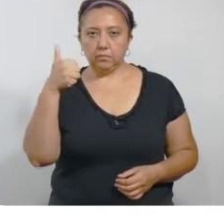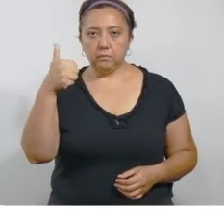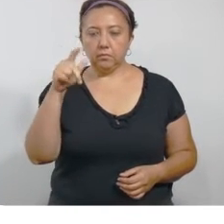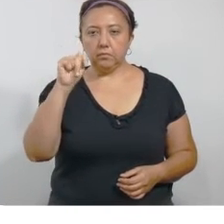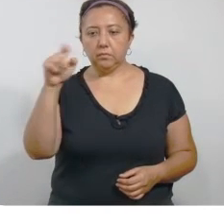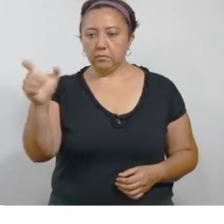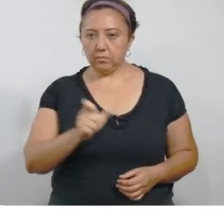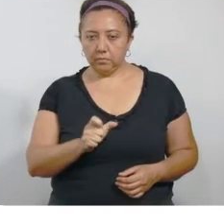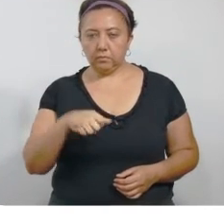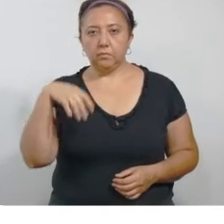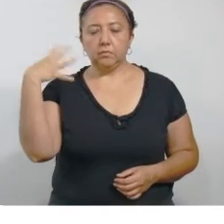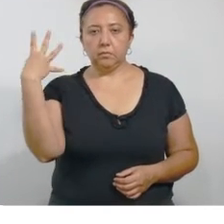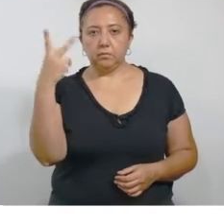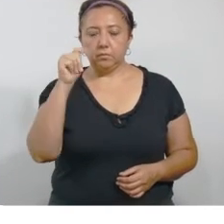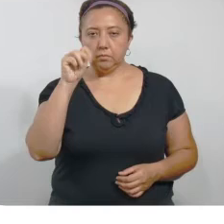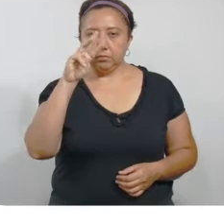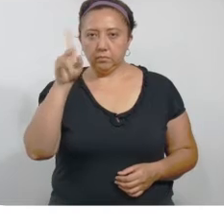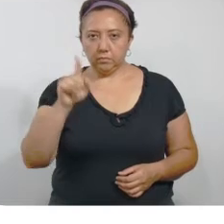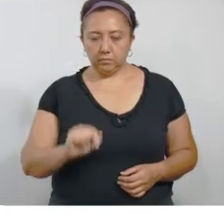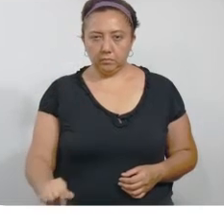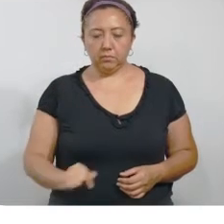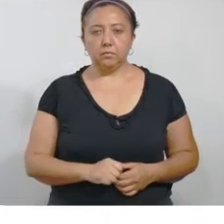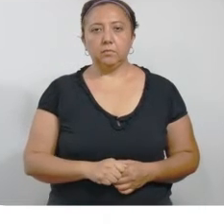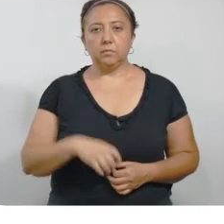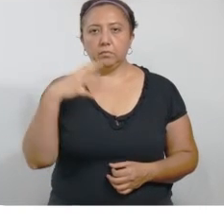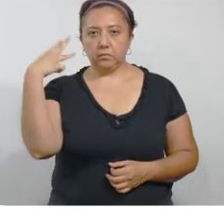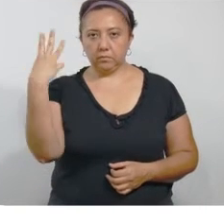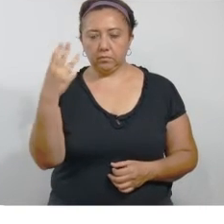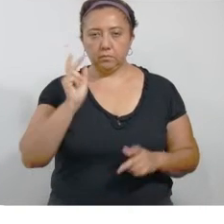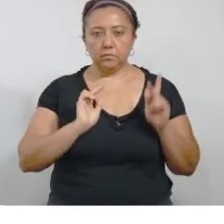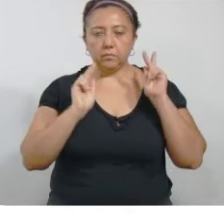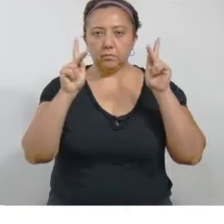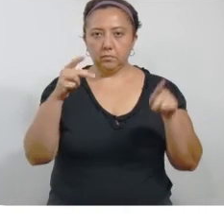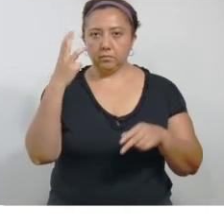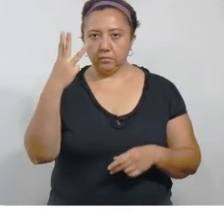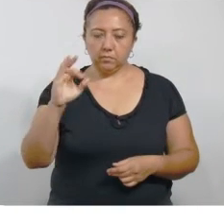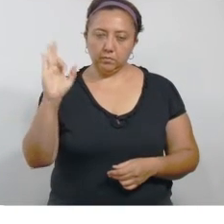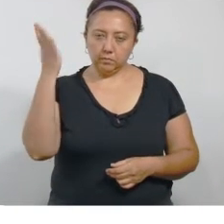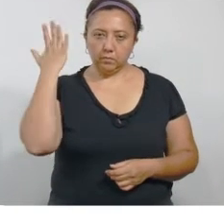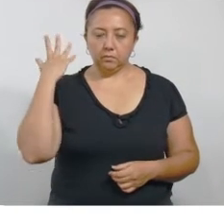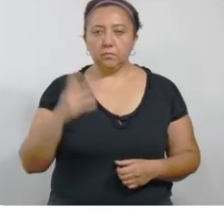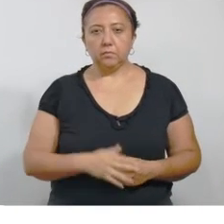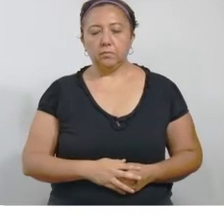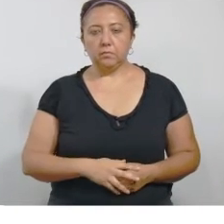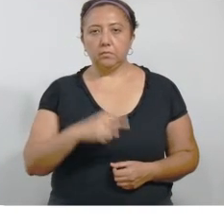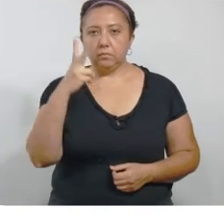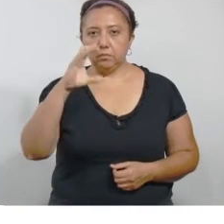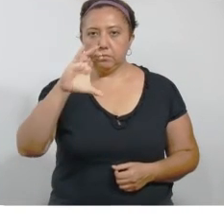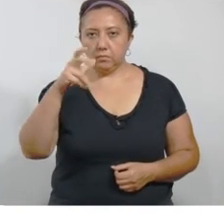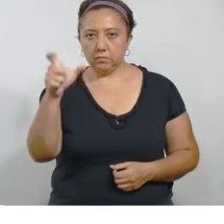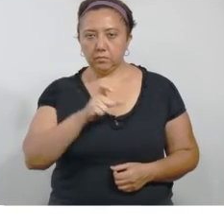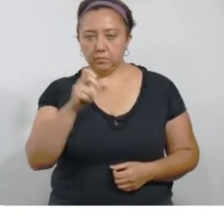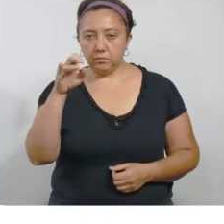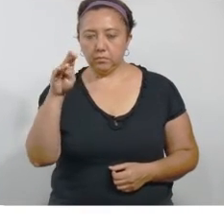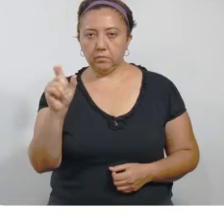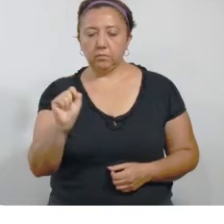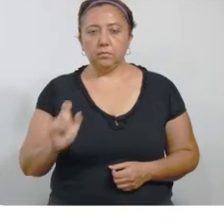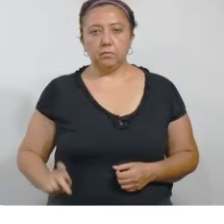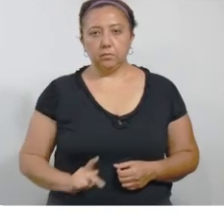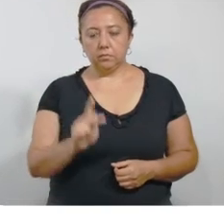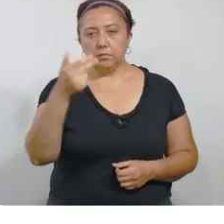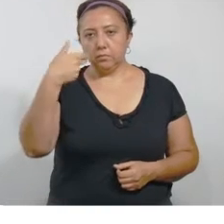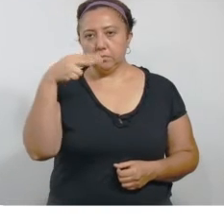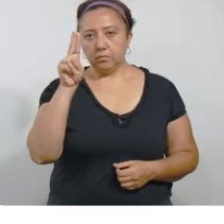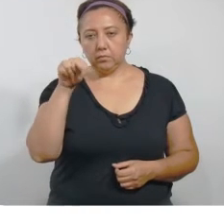6 en Tecash, 4 en Temozón y Tizimín, 3 en Progreso y 3 foráneos, 2 en Chipchulú Pueblo, Cuncunul,